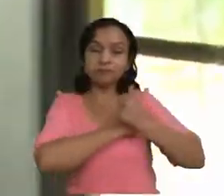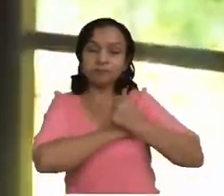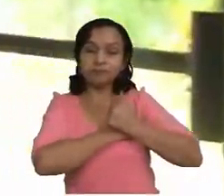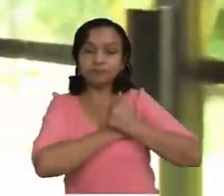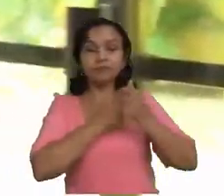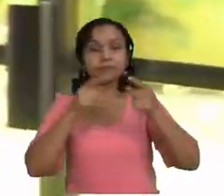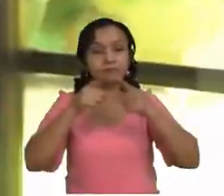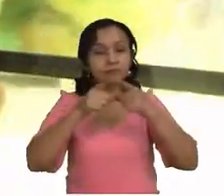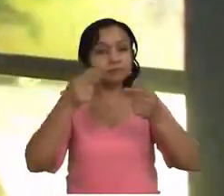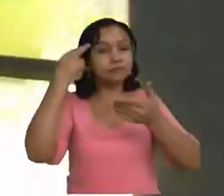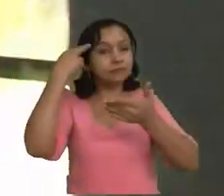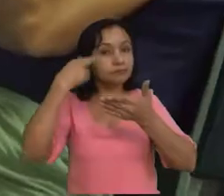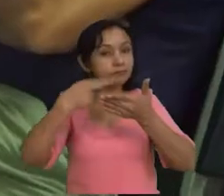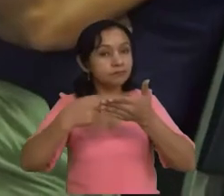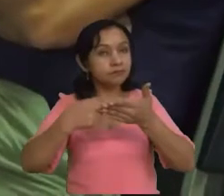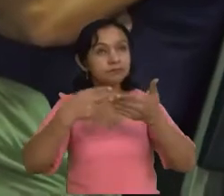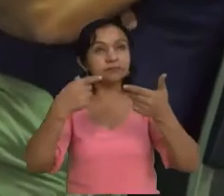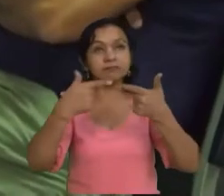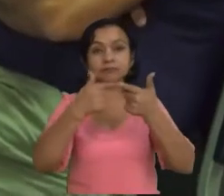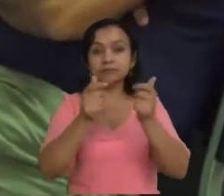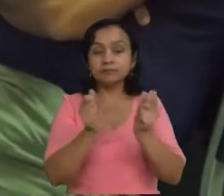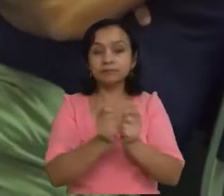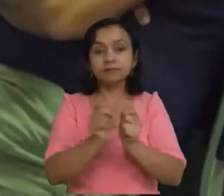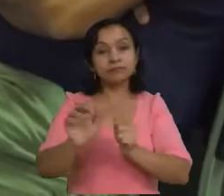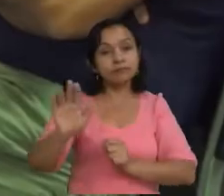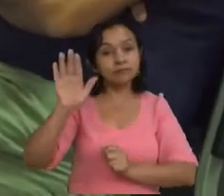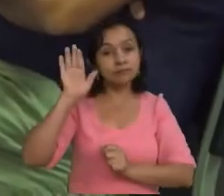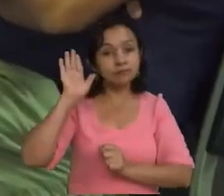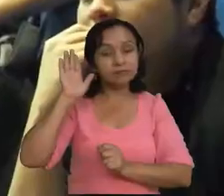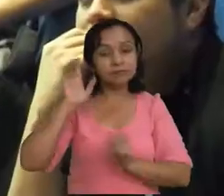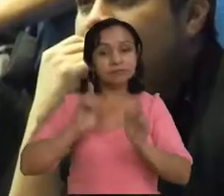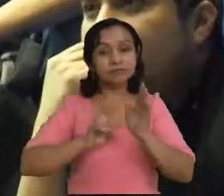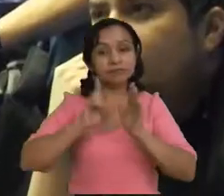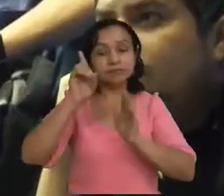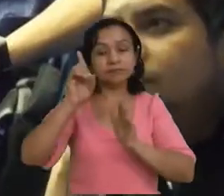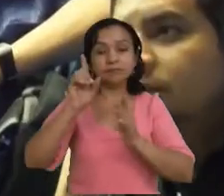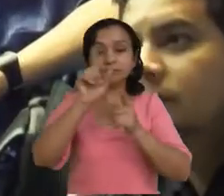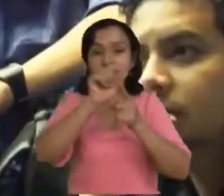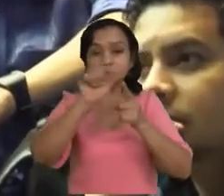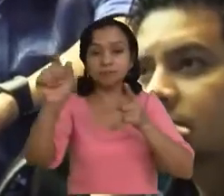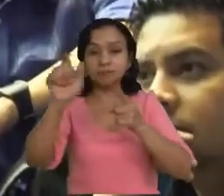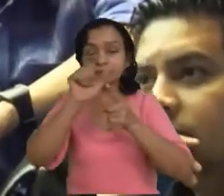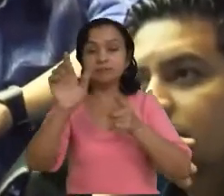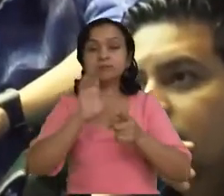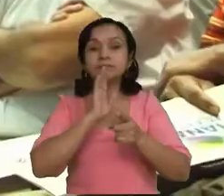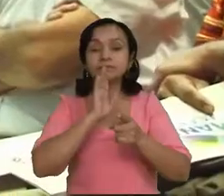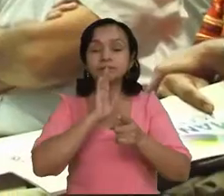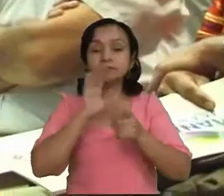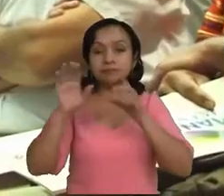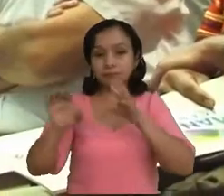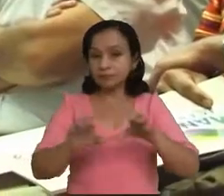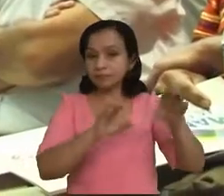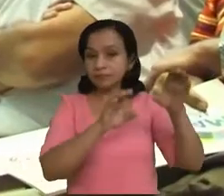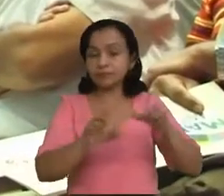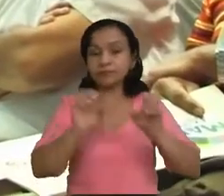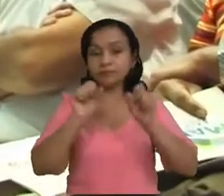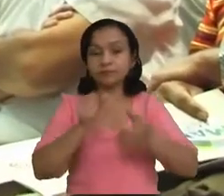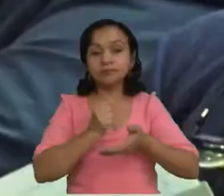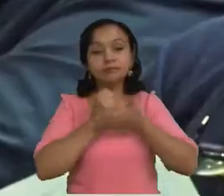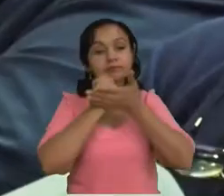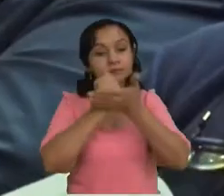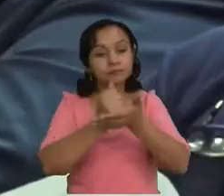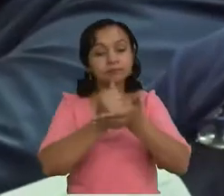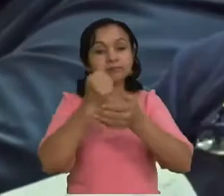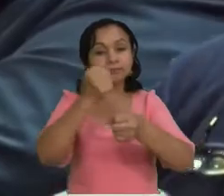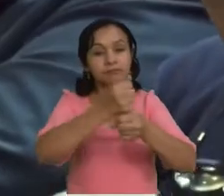Los miembros de este grupo están comprometidos en desarrollar una agenda mensual para discutir y proponer acciones que puedan ser